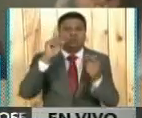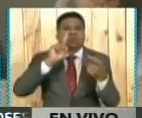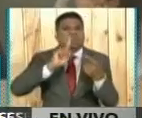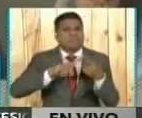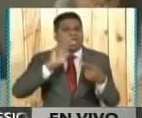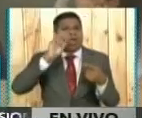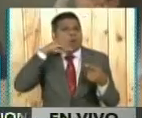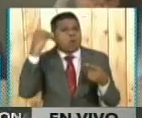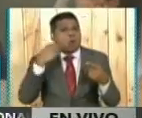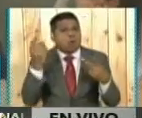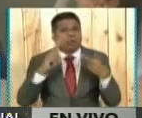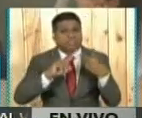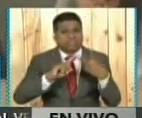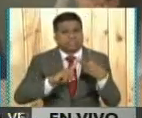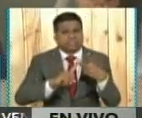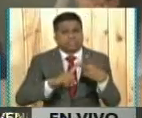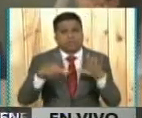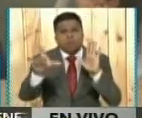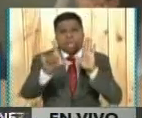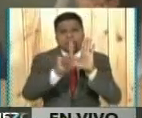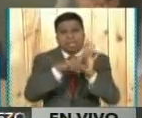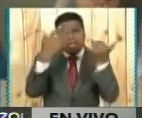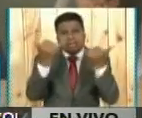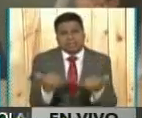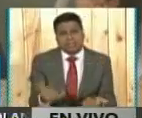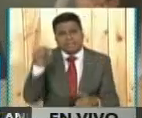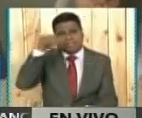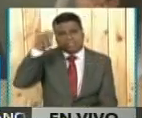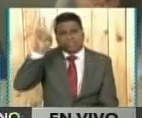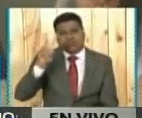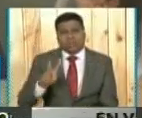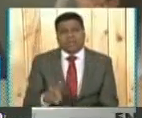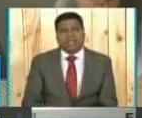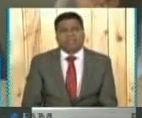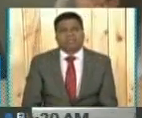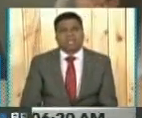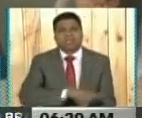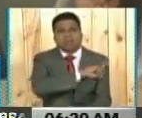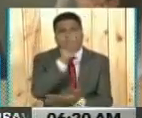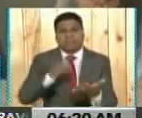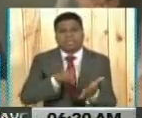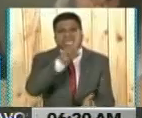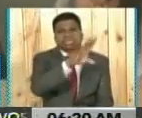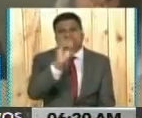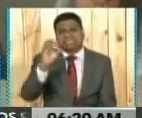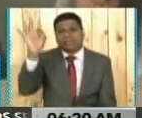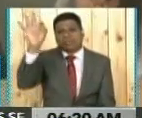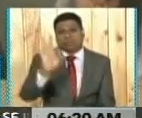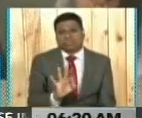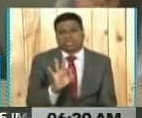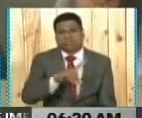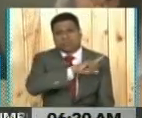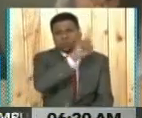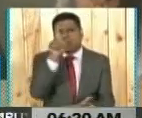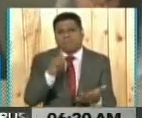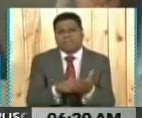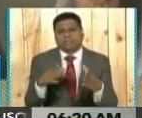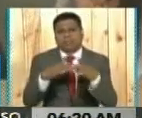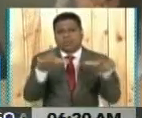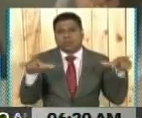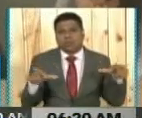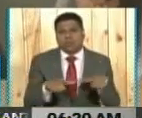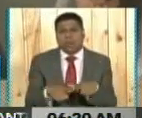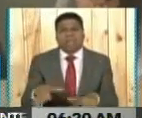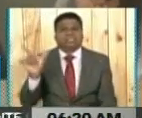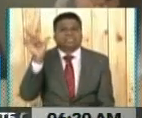con la ley penal, que alcanza la totalidad, 100%, en los recintos de reclusión de